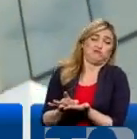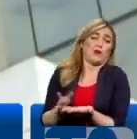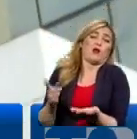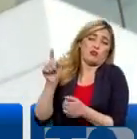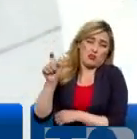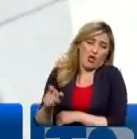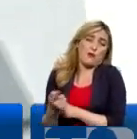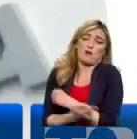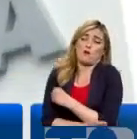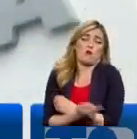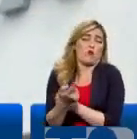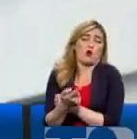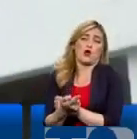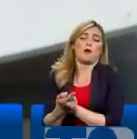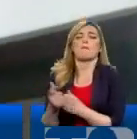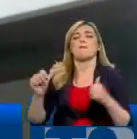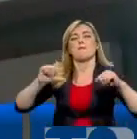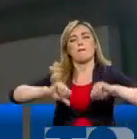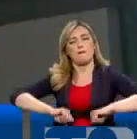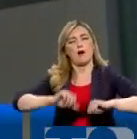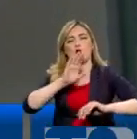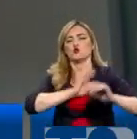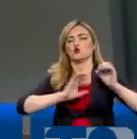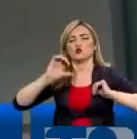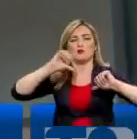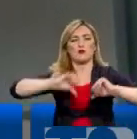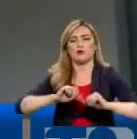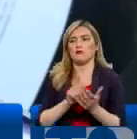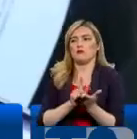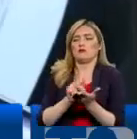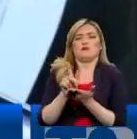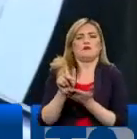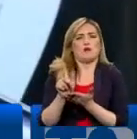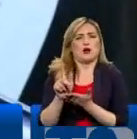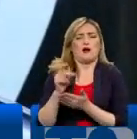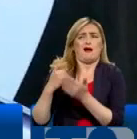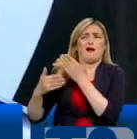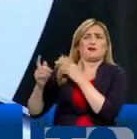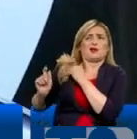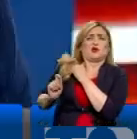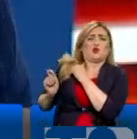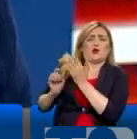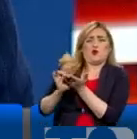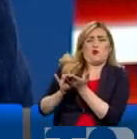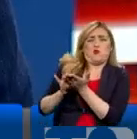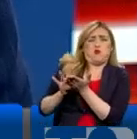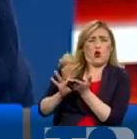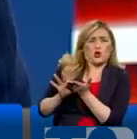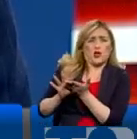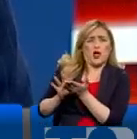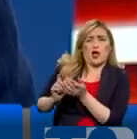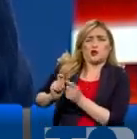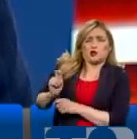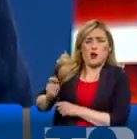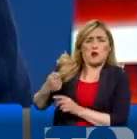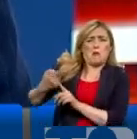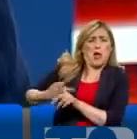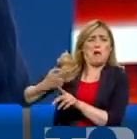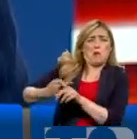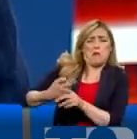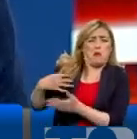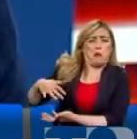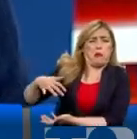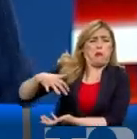una reparación económica equivalente al sueldo que dejaron de percibir desde su destitución. Porque son personas que a